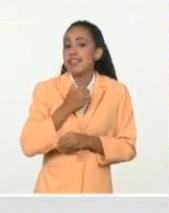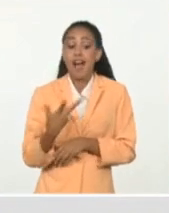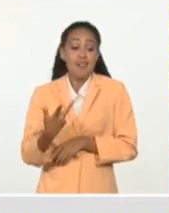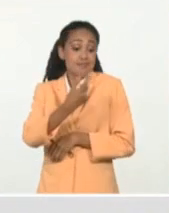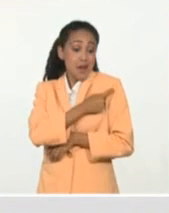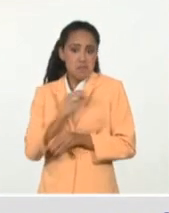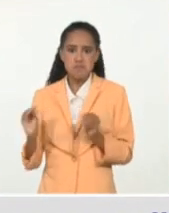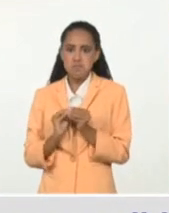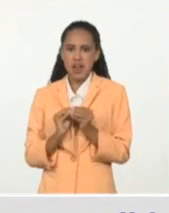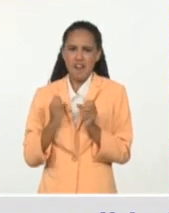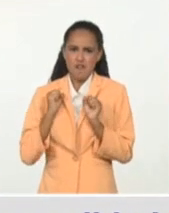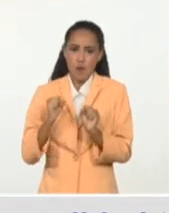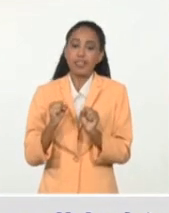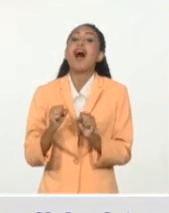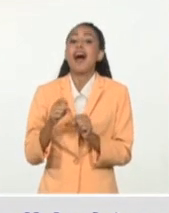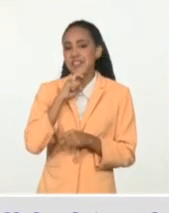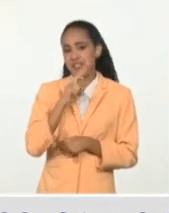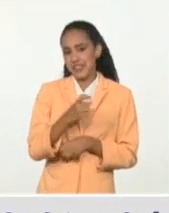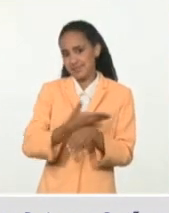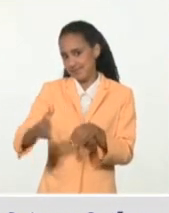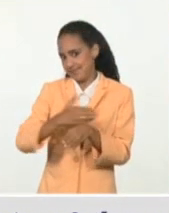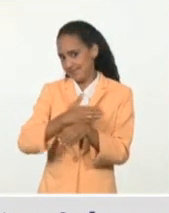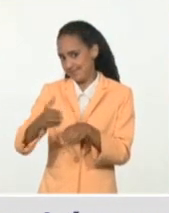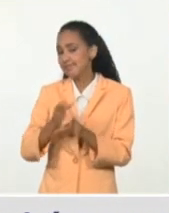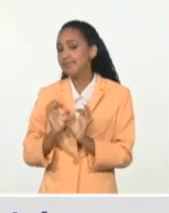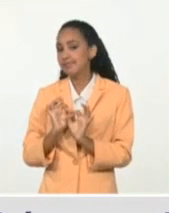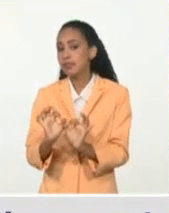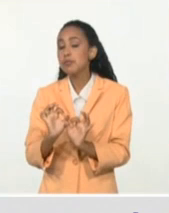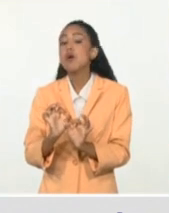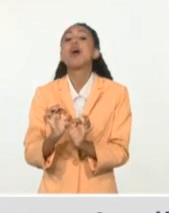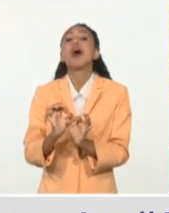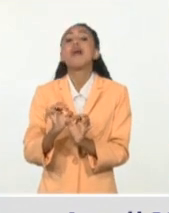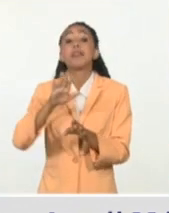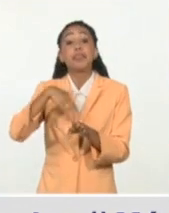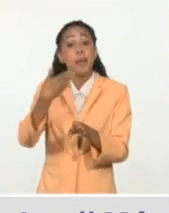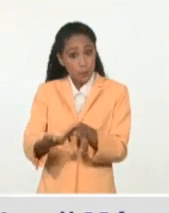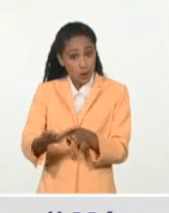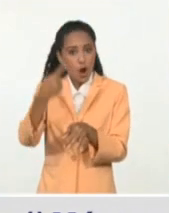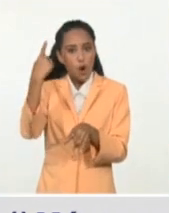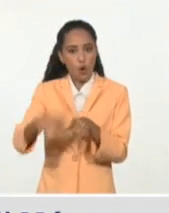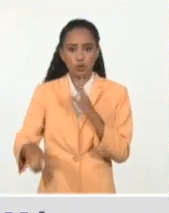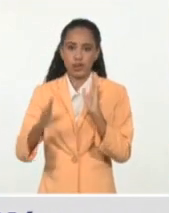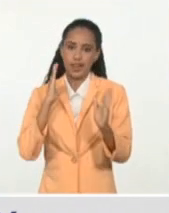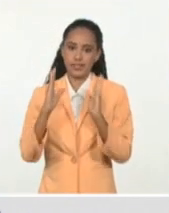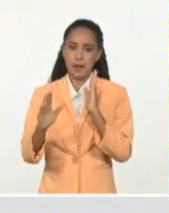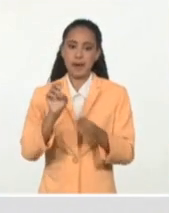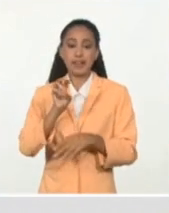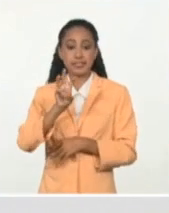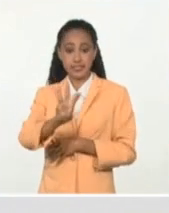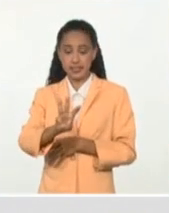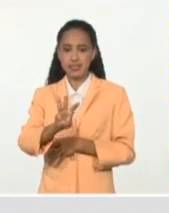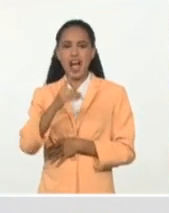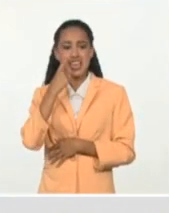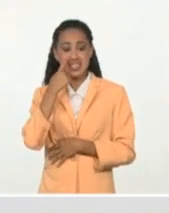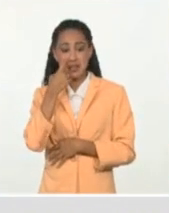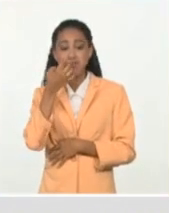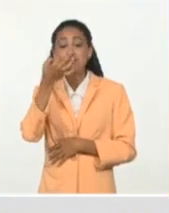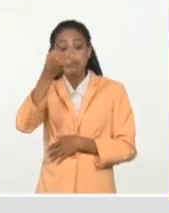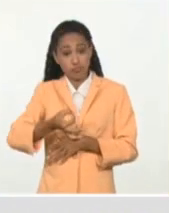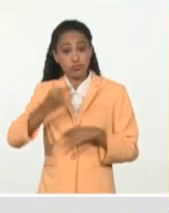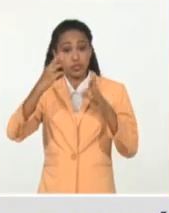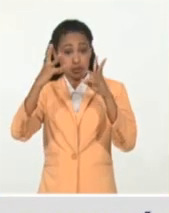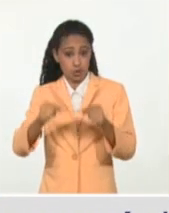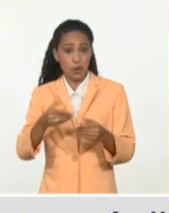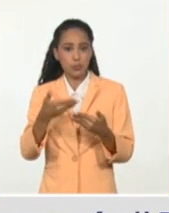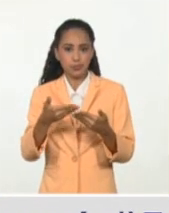después normalmente viene otra etapa, que son los ensayos clínicos fase 3, en los cuales se mide la eficacia. Fase 2 sabemos que se